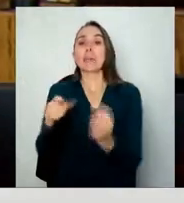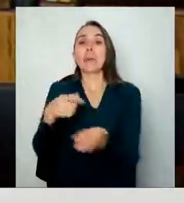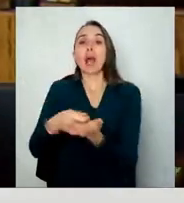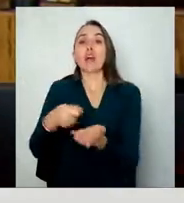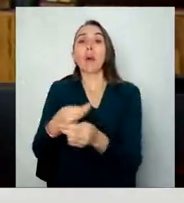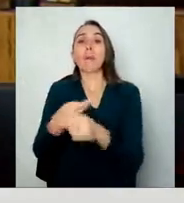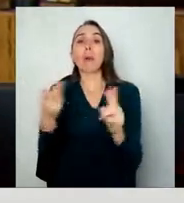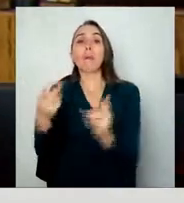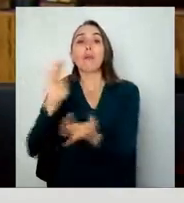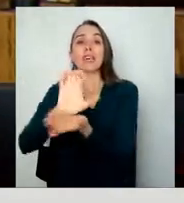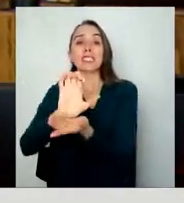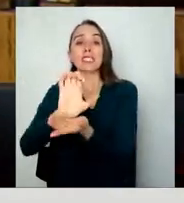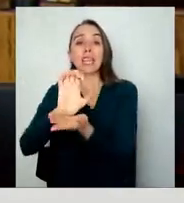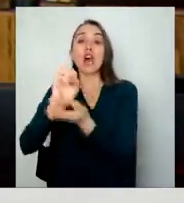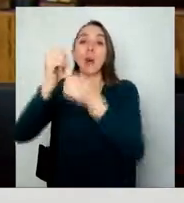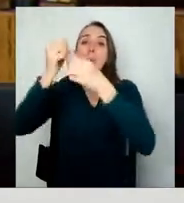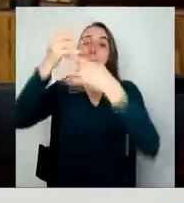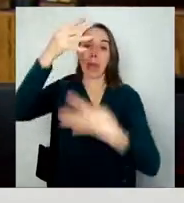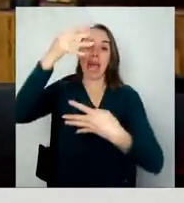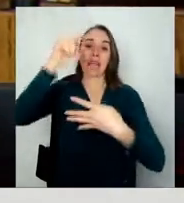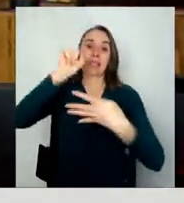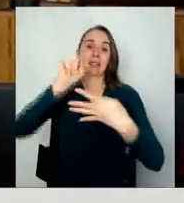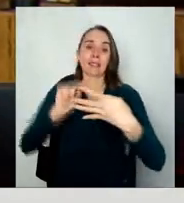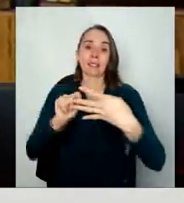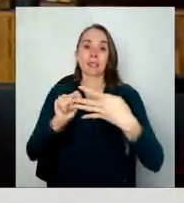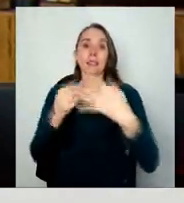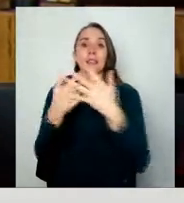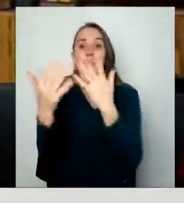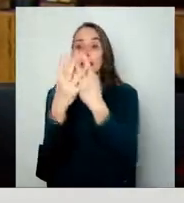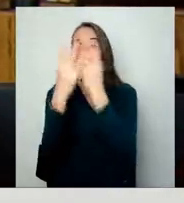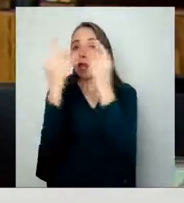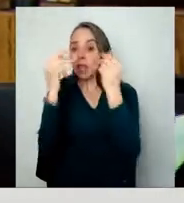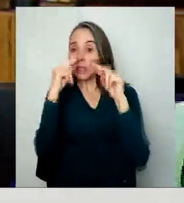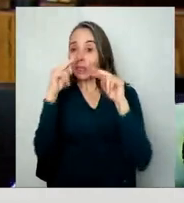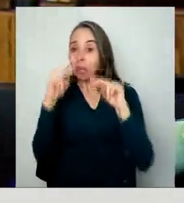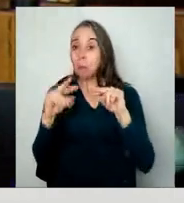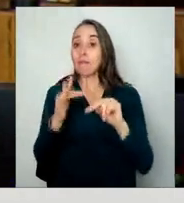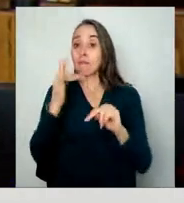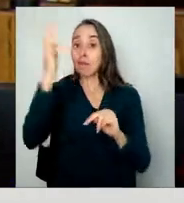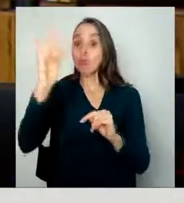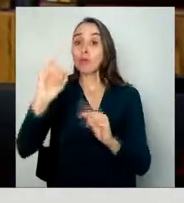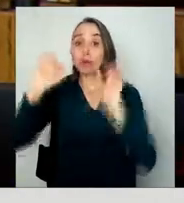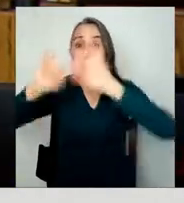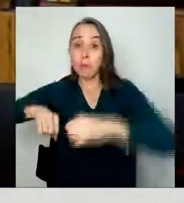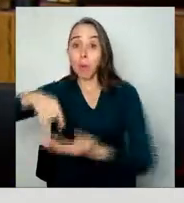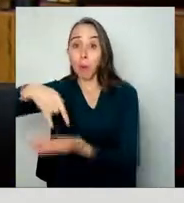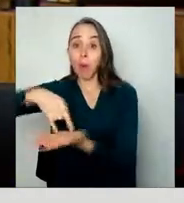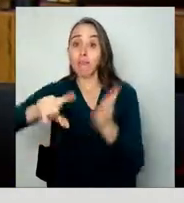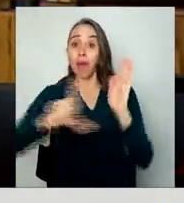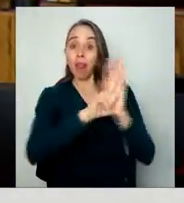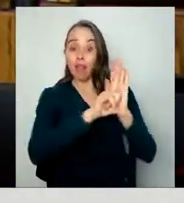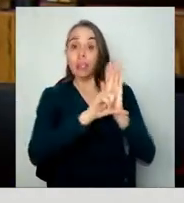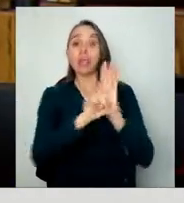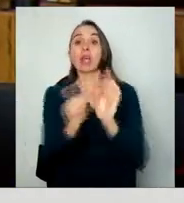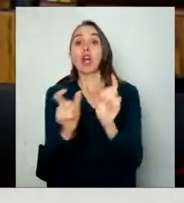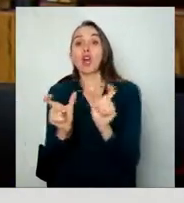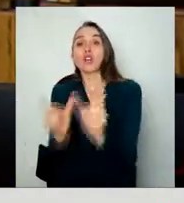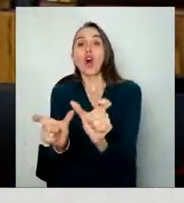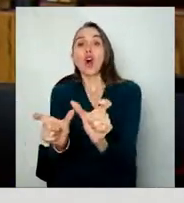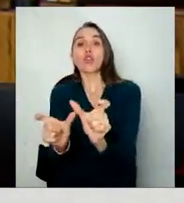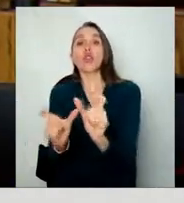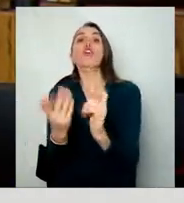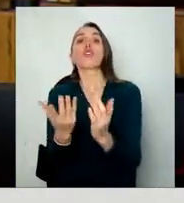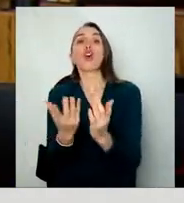fundamentalmente la transparencia que va a existir que va a permitir un mayor a contability del desarrollo del gasto público